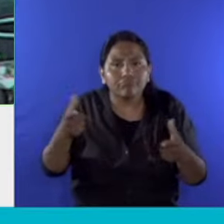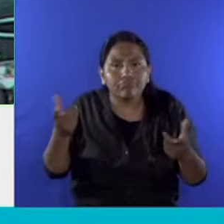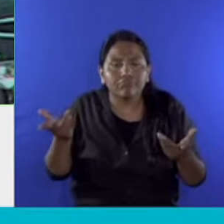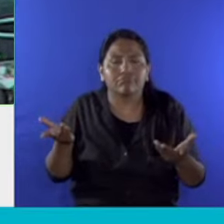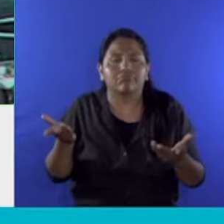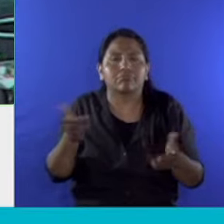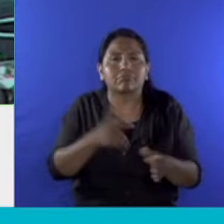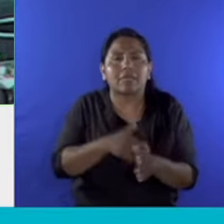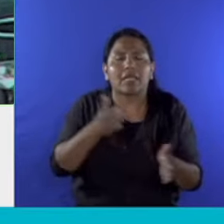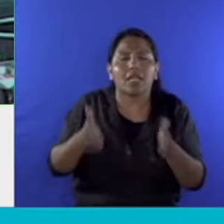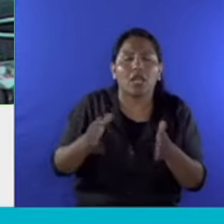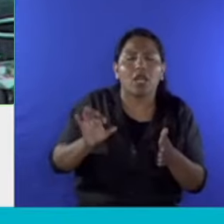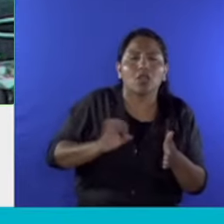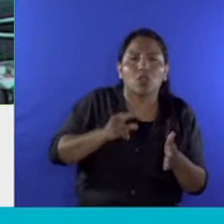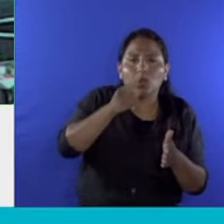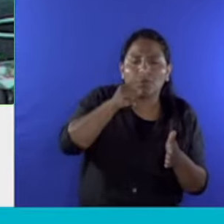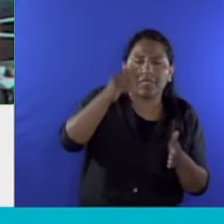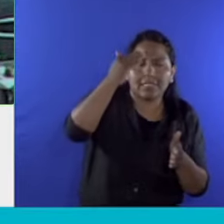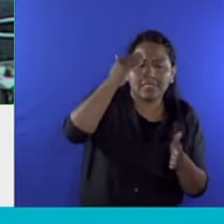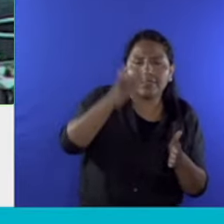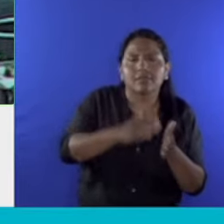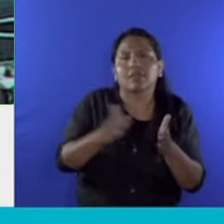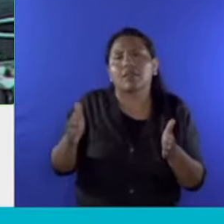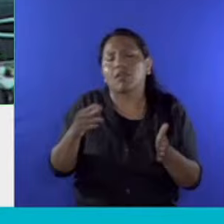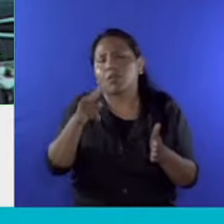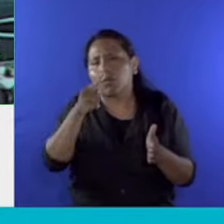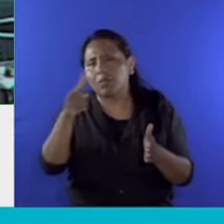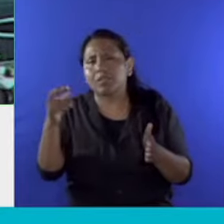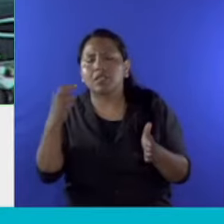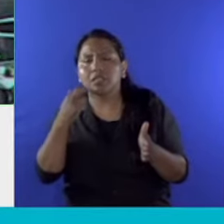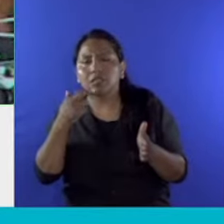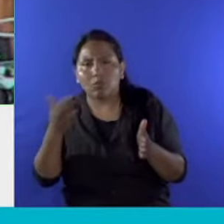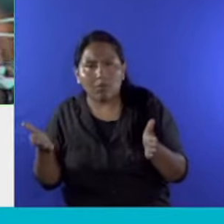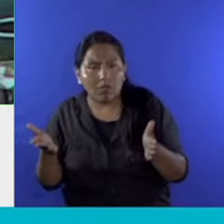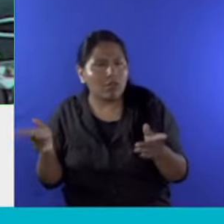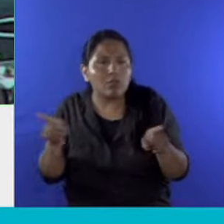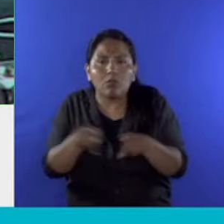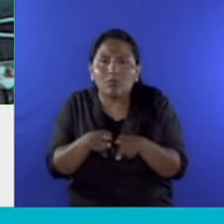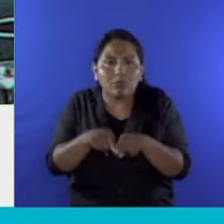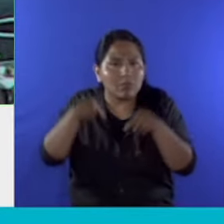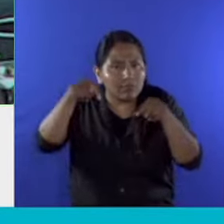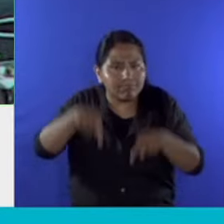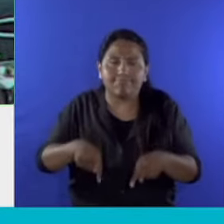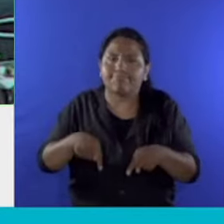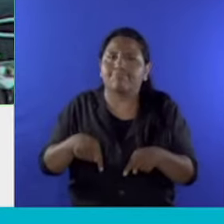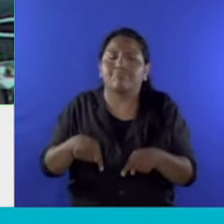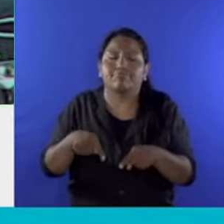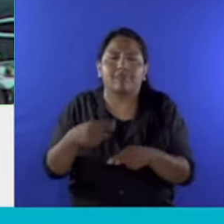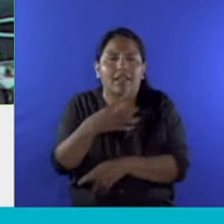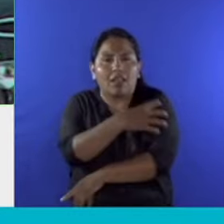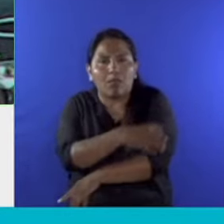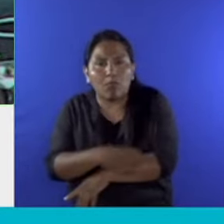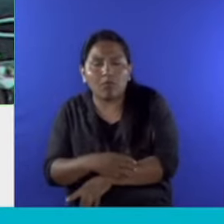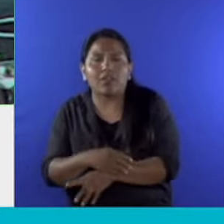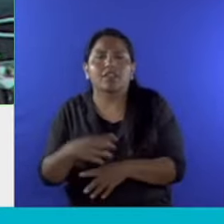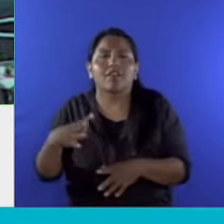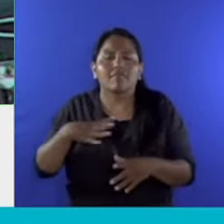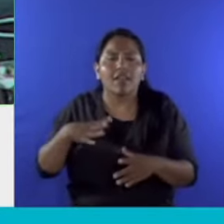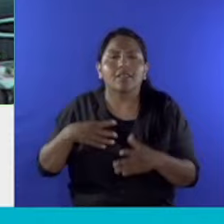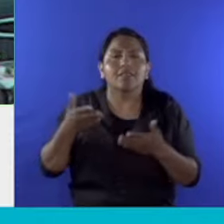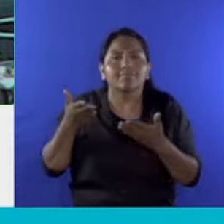en el periodo 2015-2019, lo mismo que está ocurriendo ahora en virtud de la pobreza y la falta de